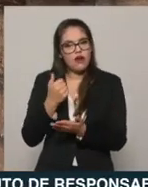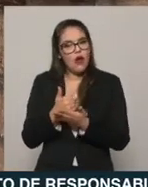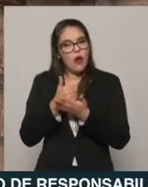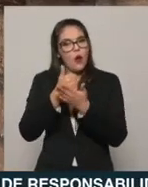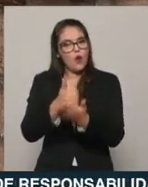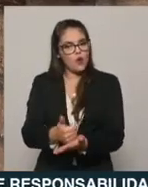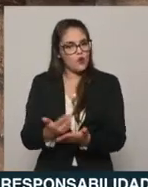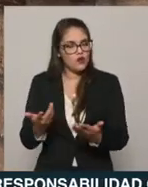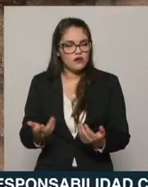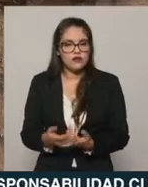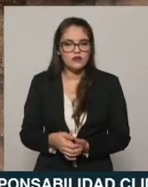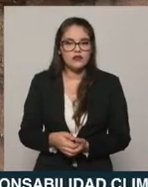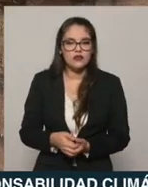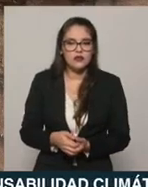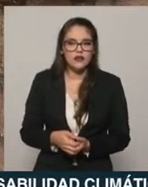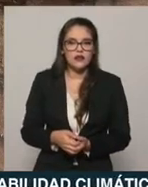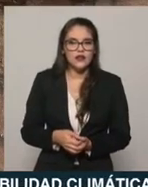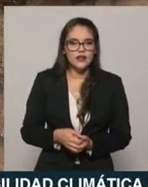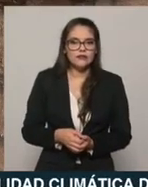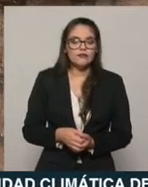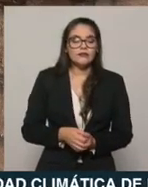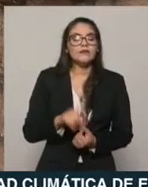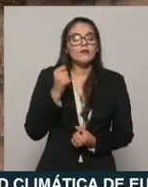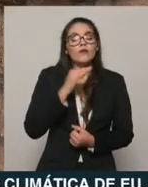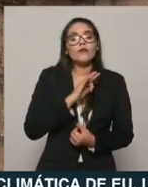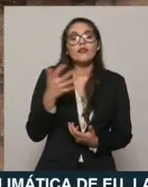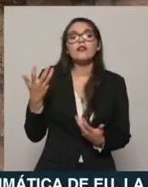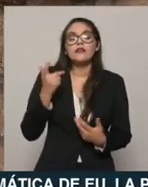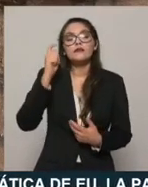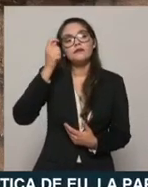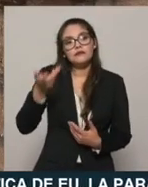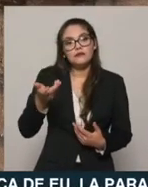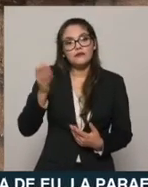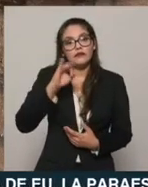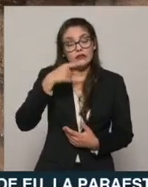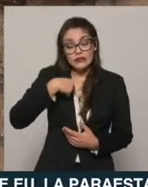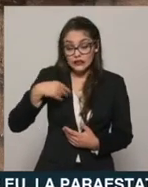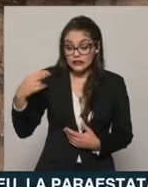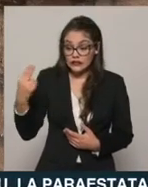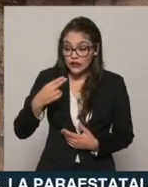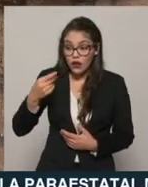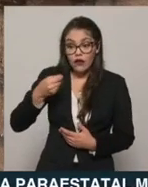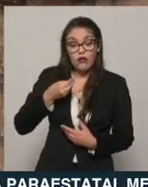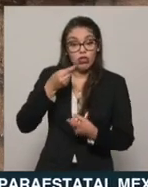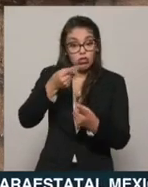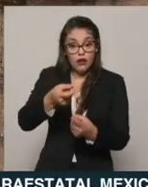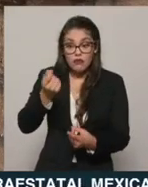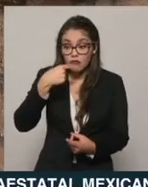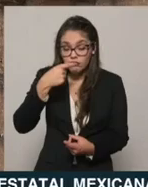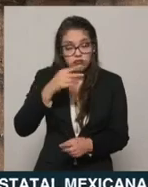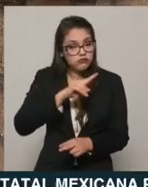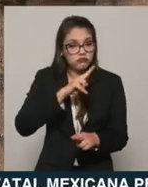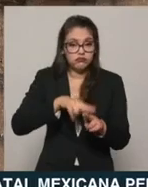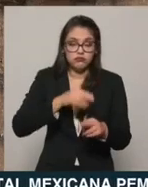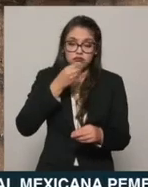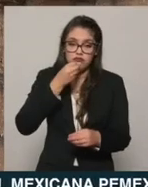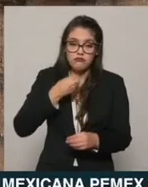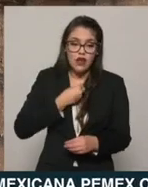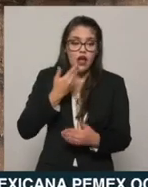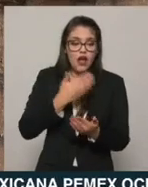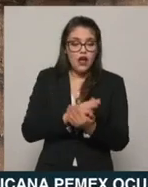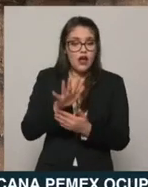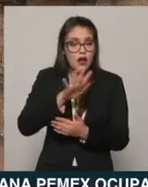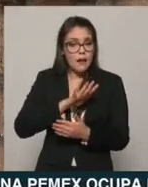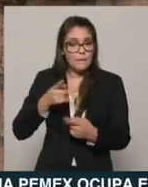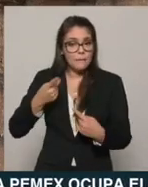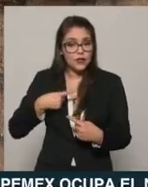claro. Pues ¿qué es lo que podemos hacer? Es que si hay necesidad de medicamentos, se le darán medicamentos, y por supuesto decirle a tu público